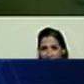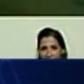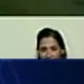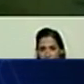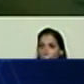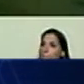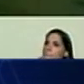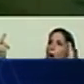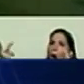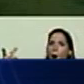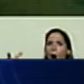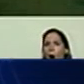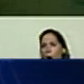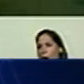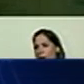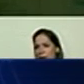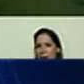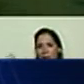declaración infame,